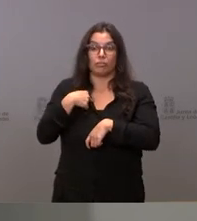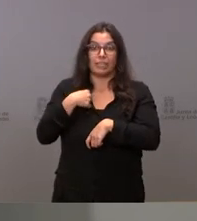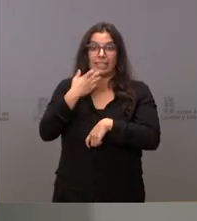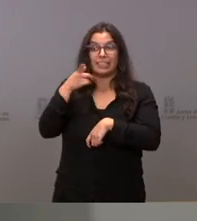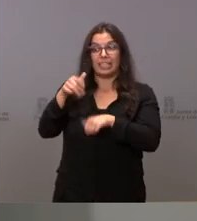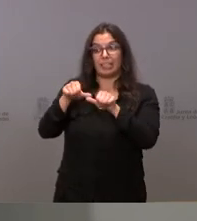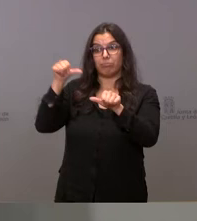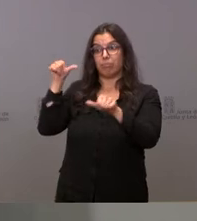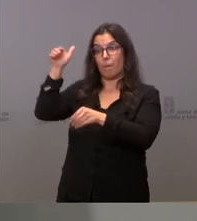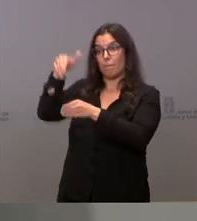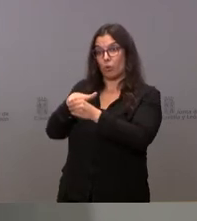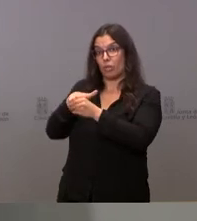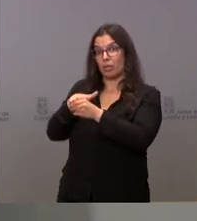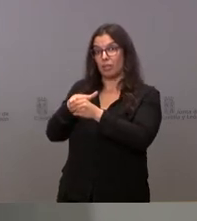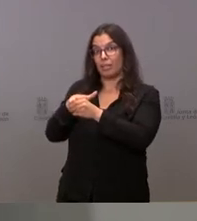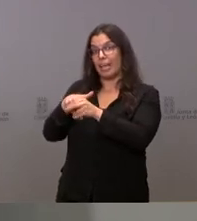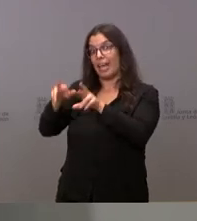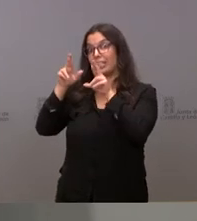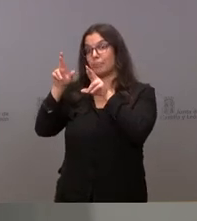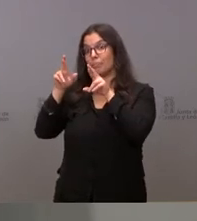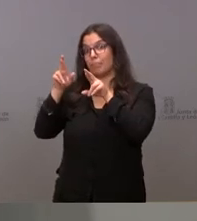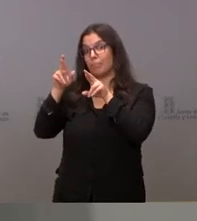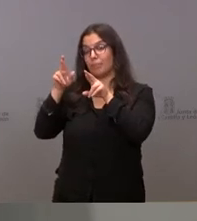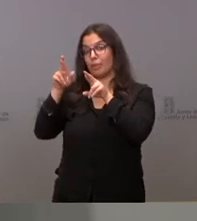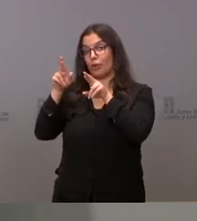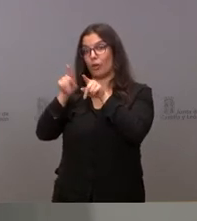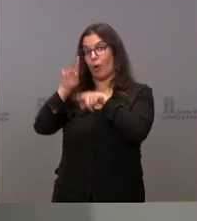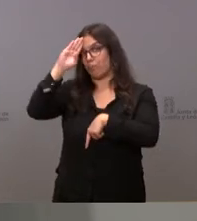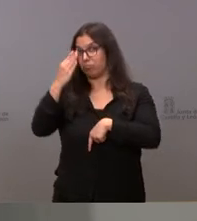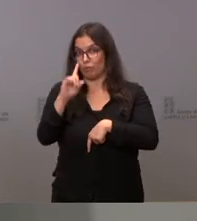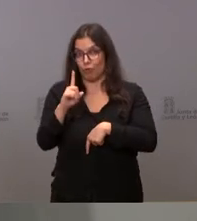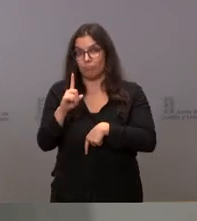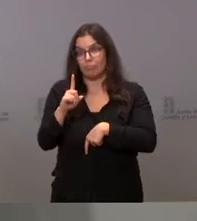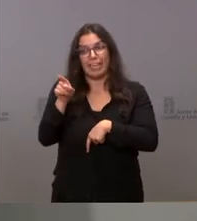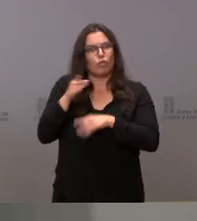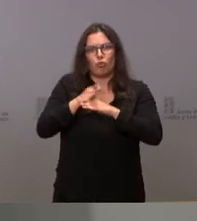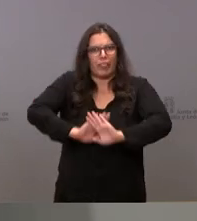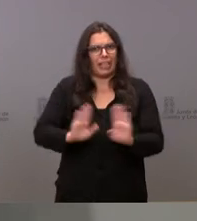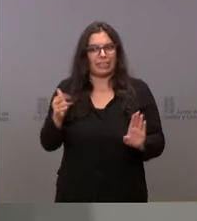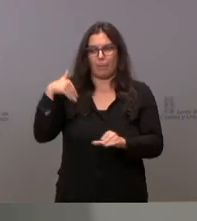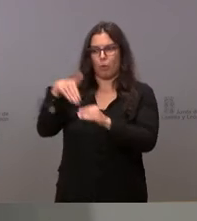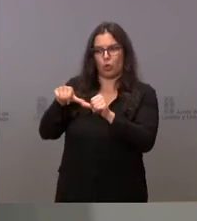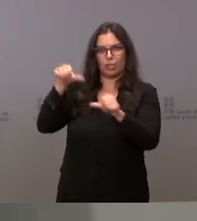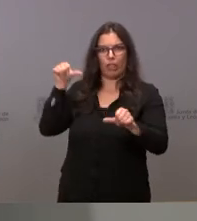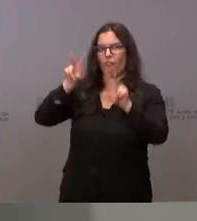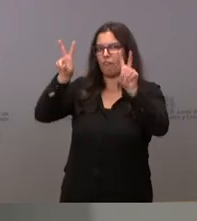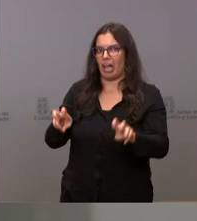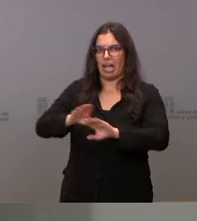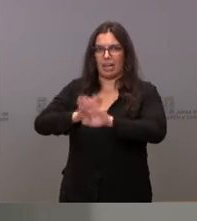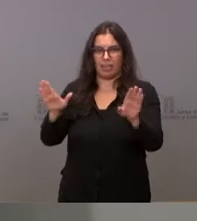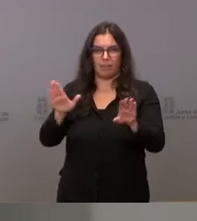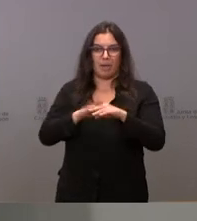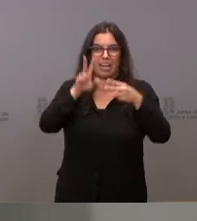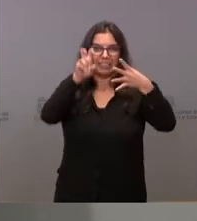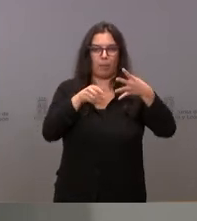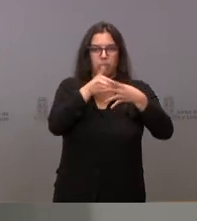las Cortes de Castilla y León. Creo que con eso sería suficiente y que consiguiéramos desatascar estos asuntos. Quiero recordar